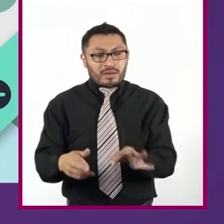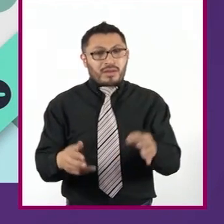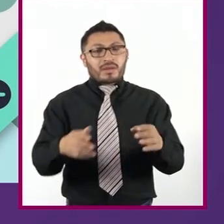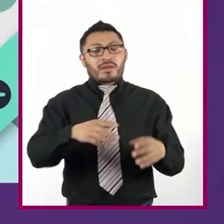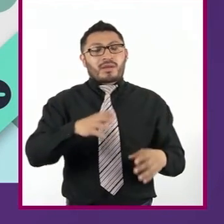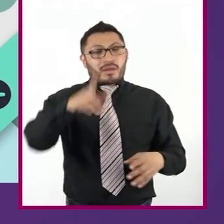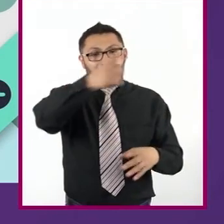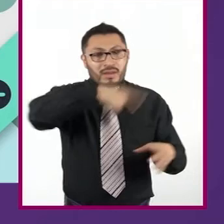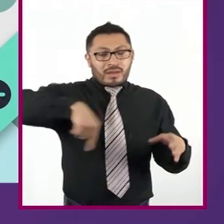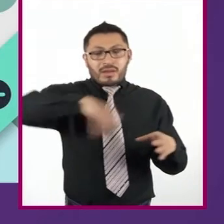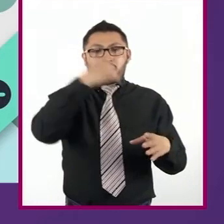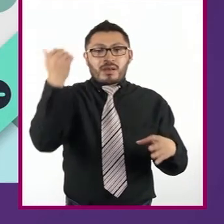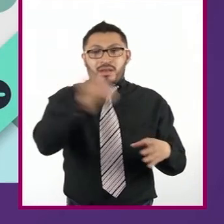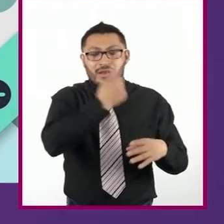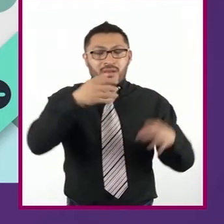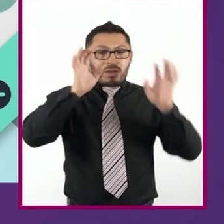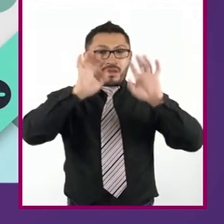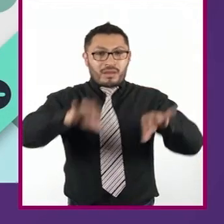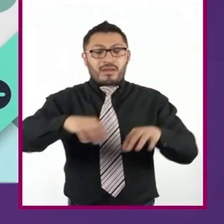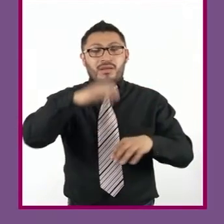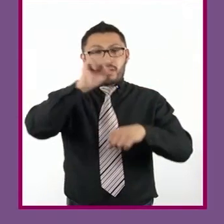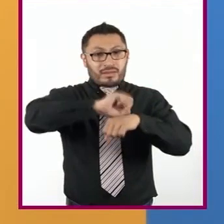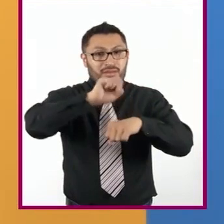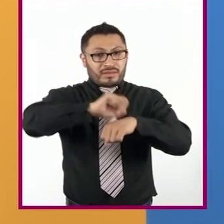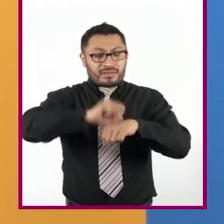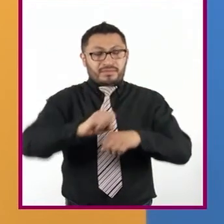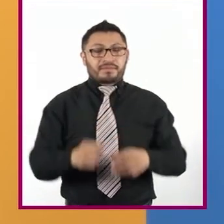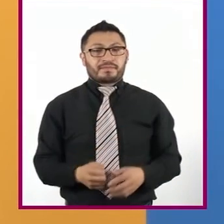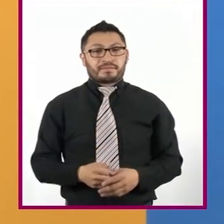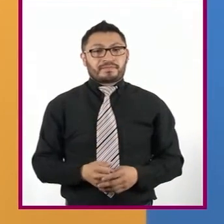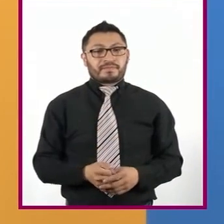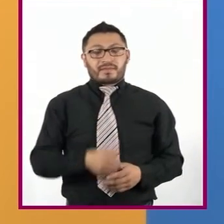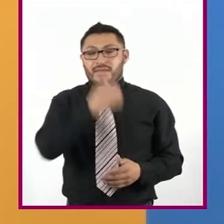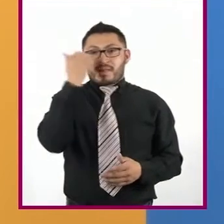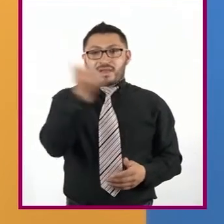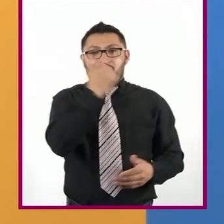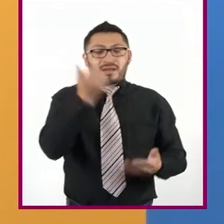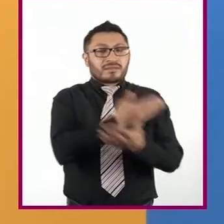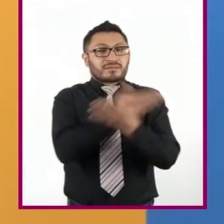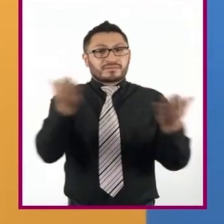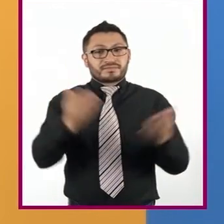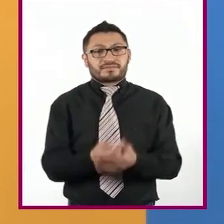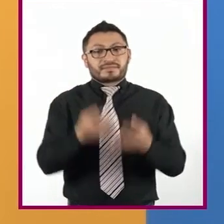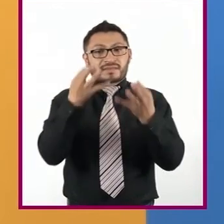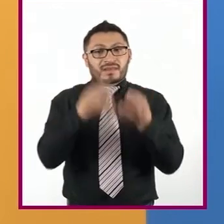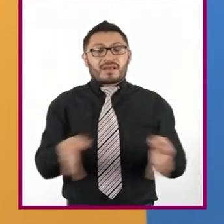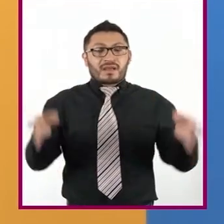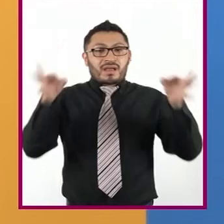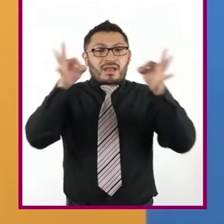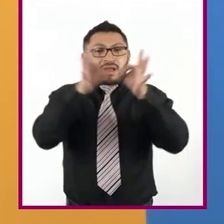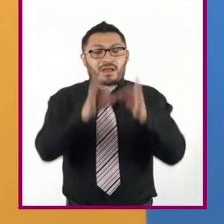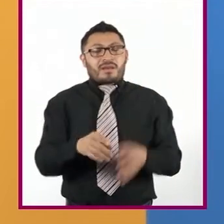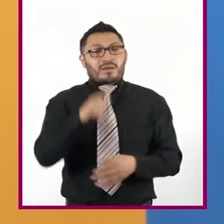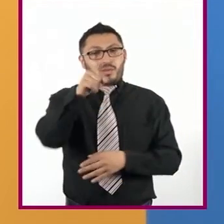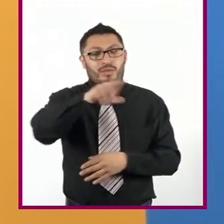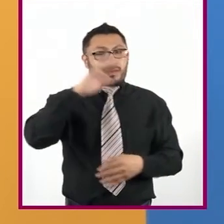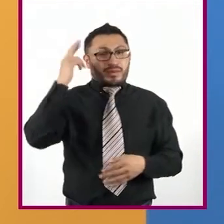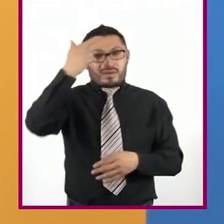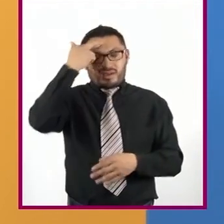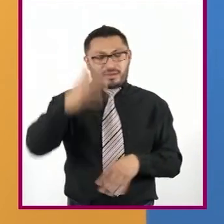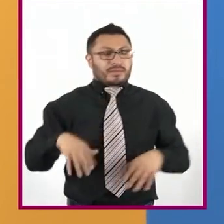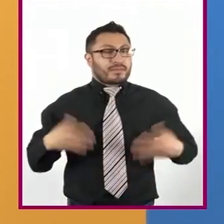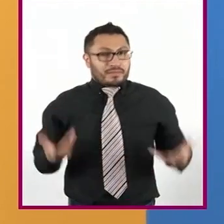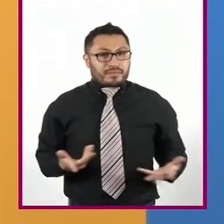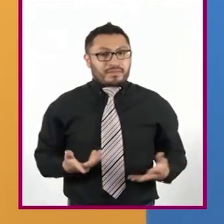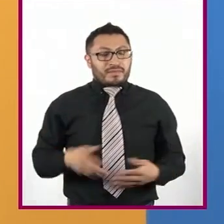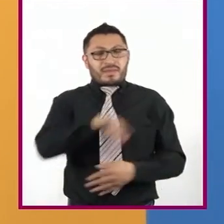de alumnos inscritos en la escuela secundaria. Alumnas y alumnos, es importante que tengan presente que,